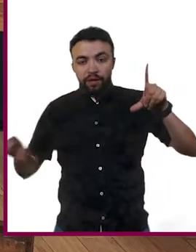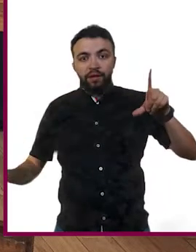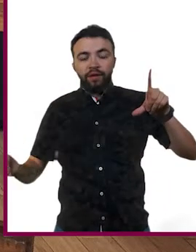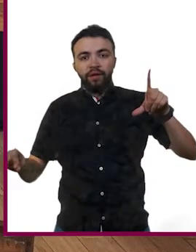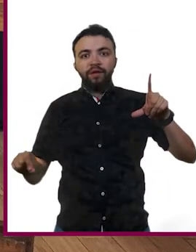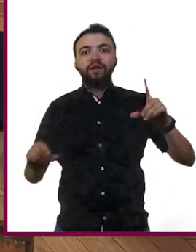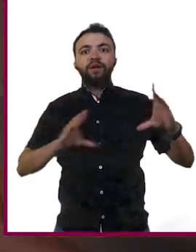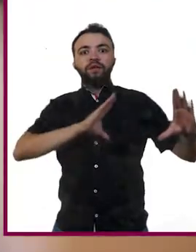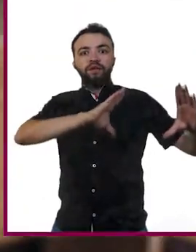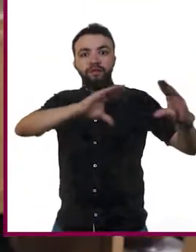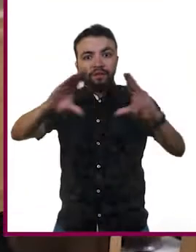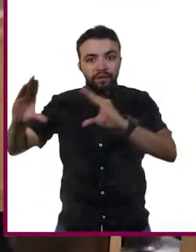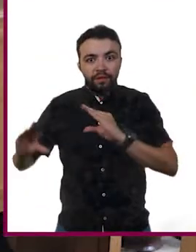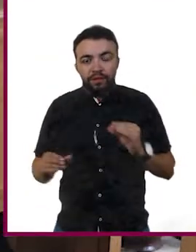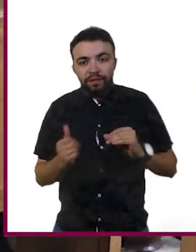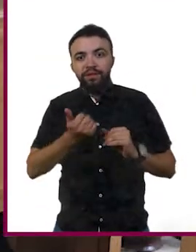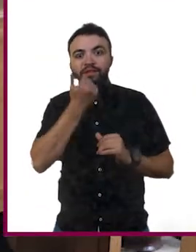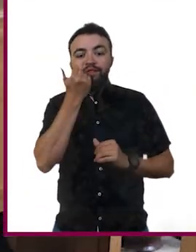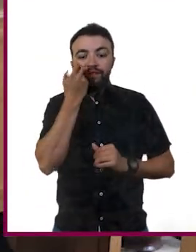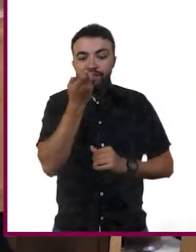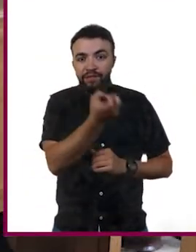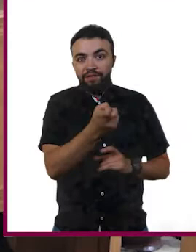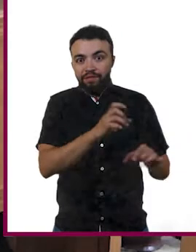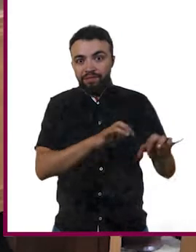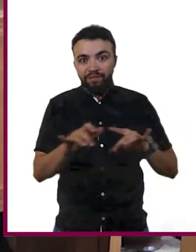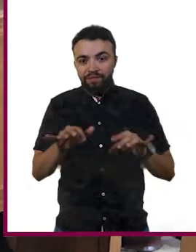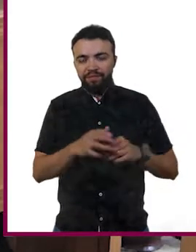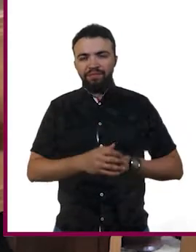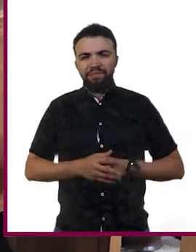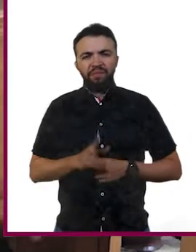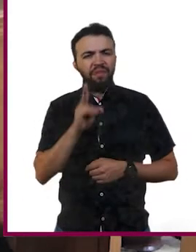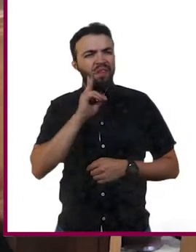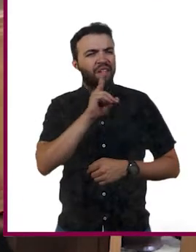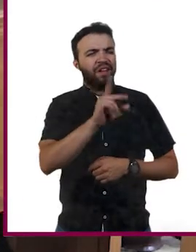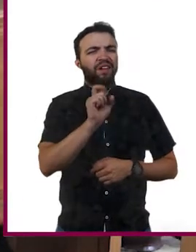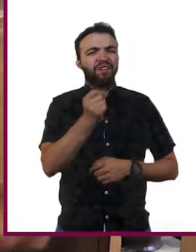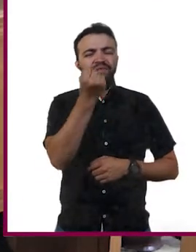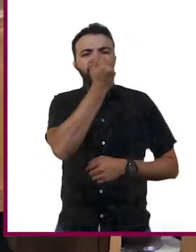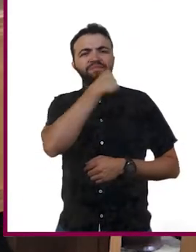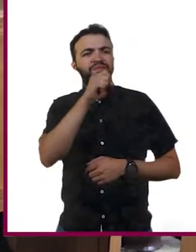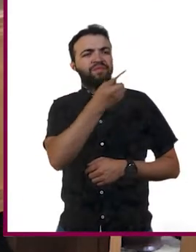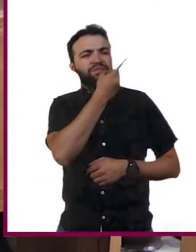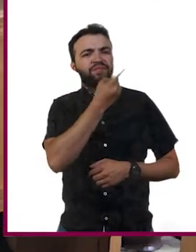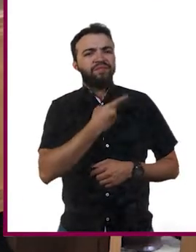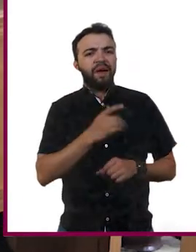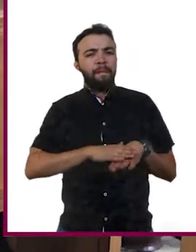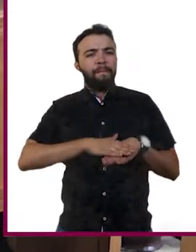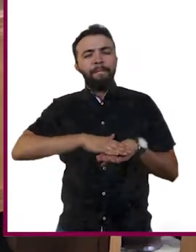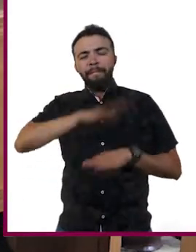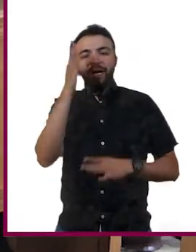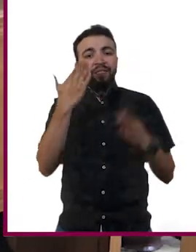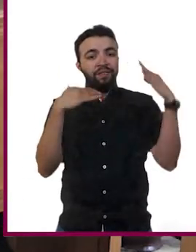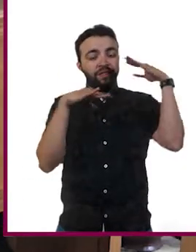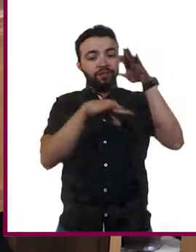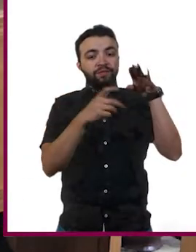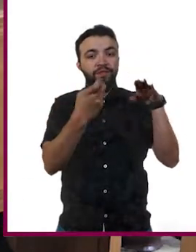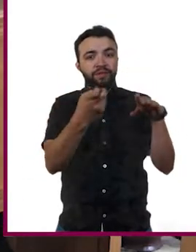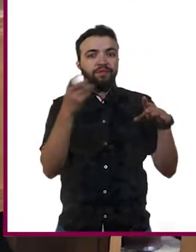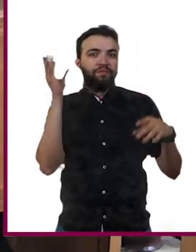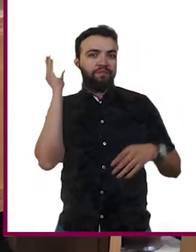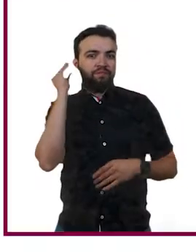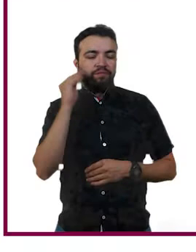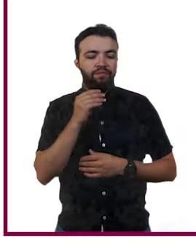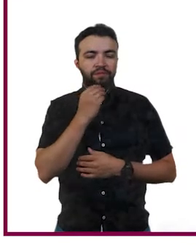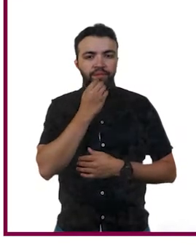en México. Pues demos oportunidad para que los expertos sean quienes nos hablen más acerca del arte de hacer música. ¿Qué te